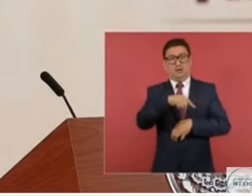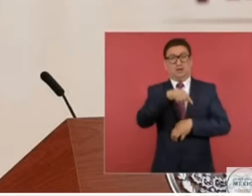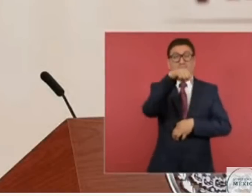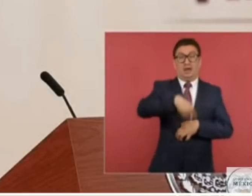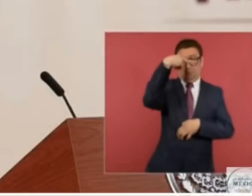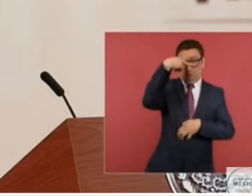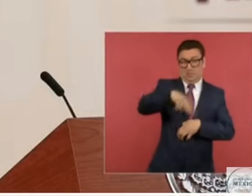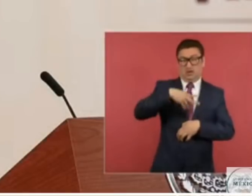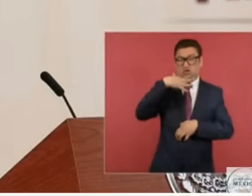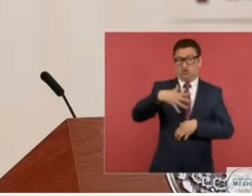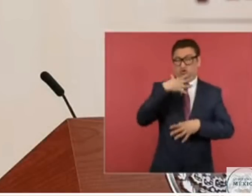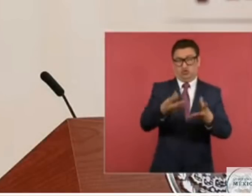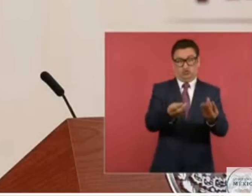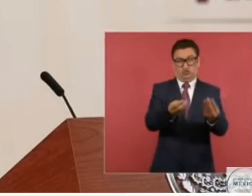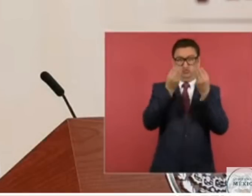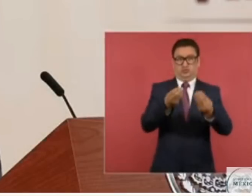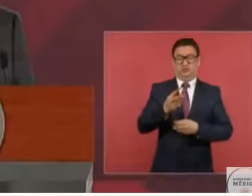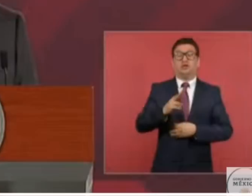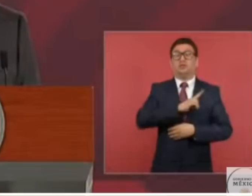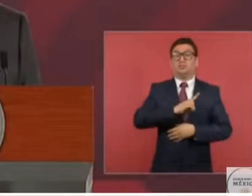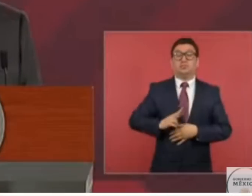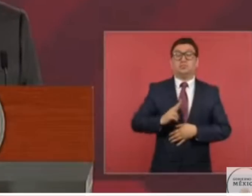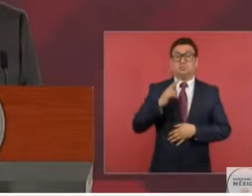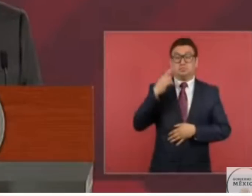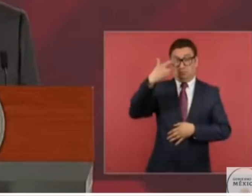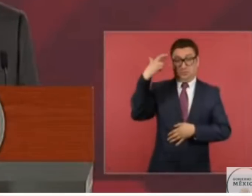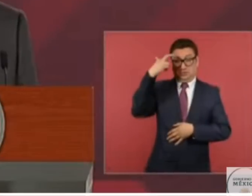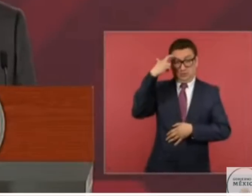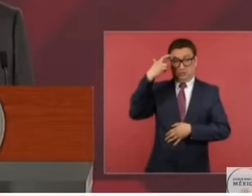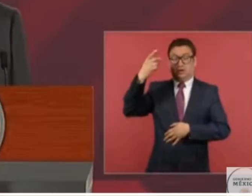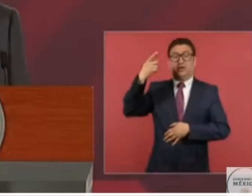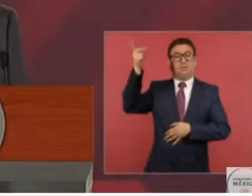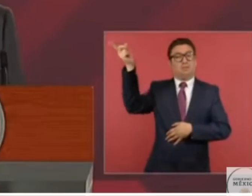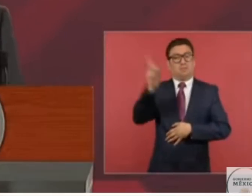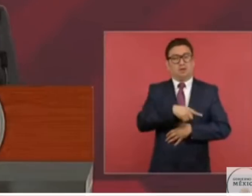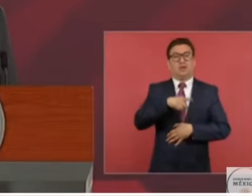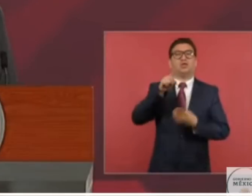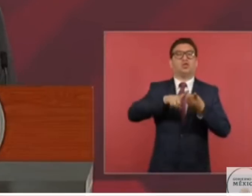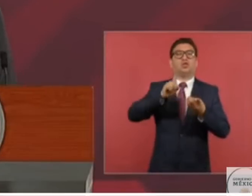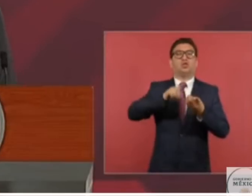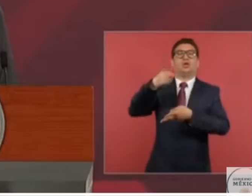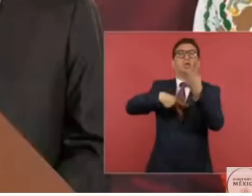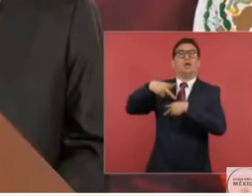y el virrey lo mandaron de España.